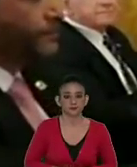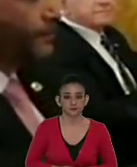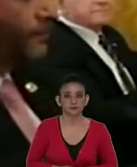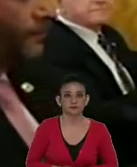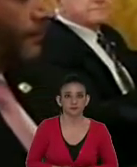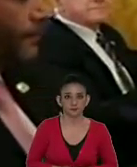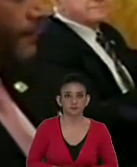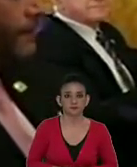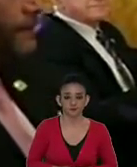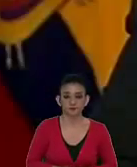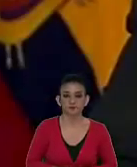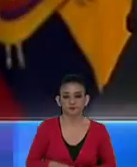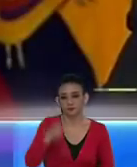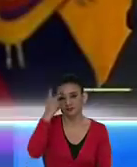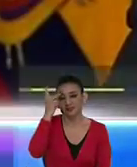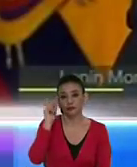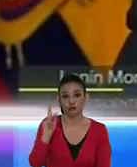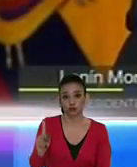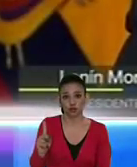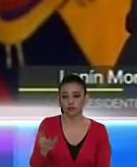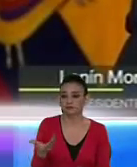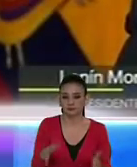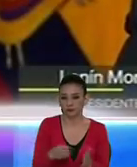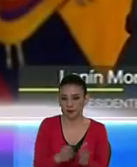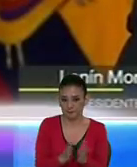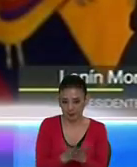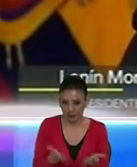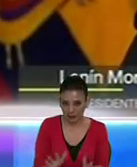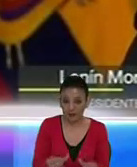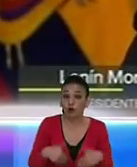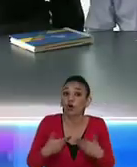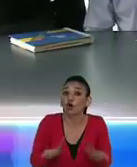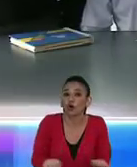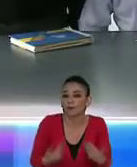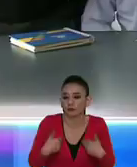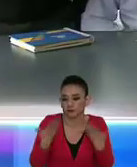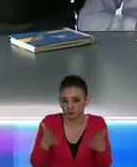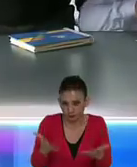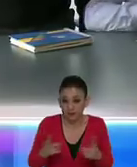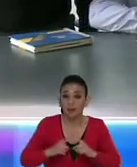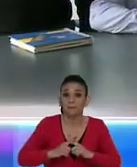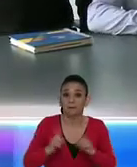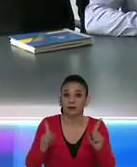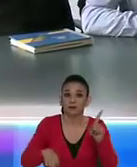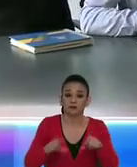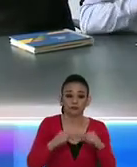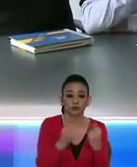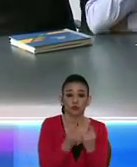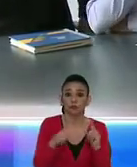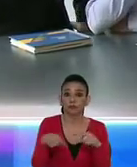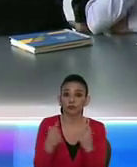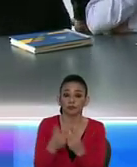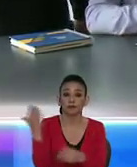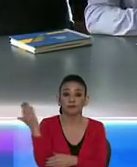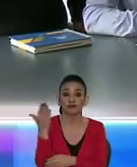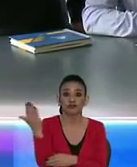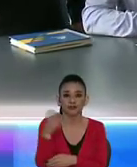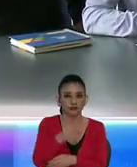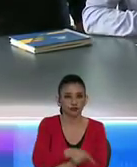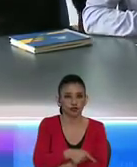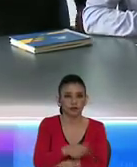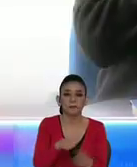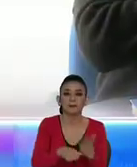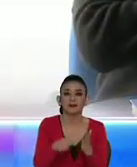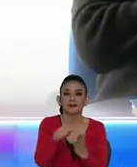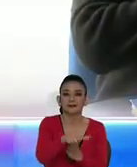La medida aún no se implementa y tampoco se ha definido cómo se aplicaría. Sin embargo, varias agrupaciones de maestros del Magisterio Fiscal de Quito